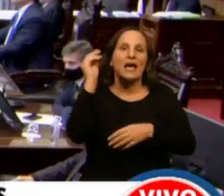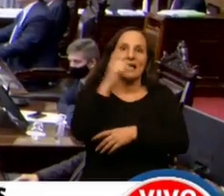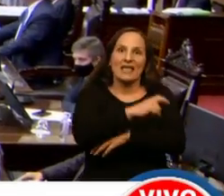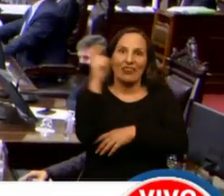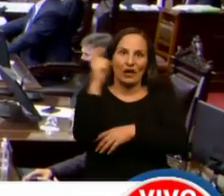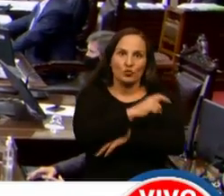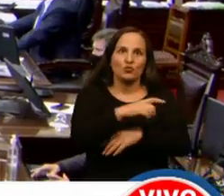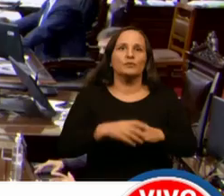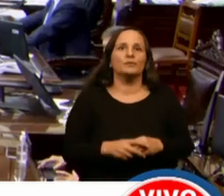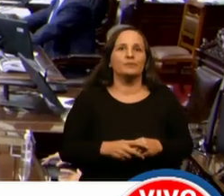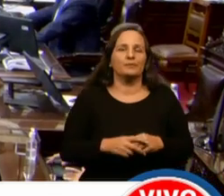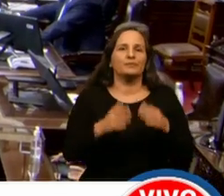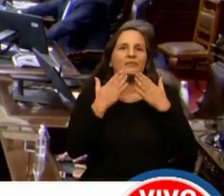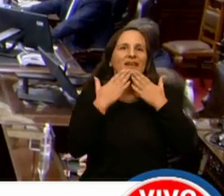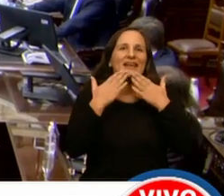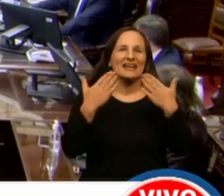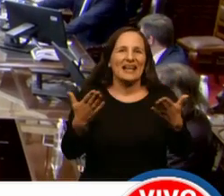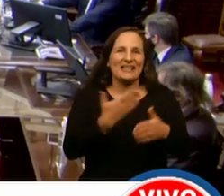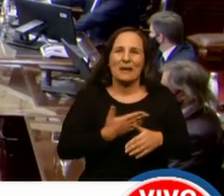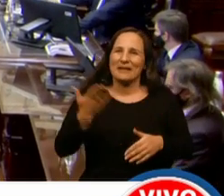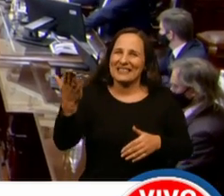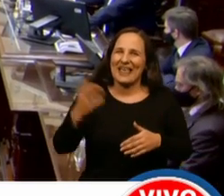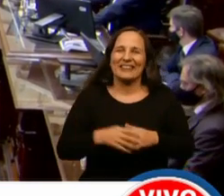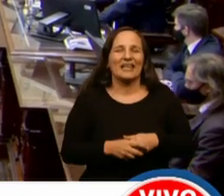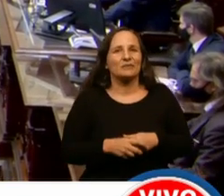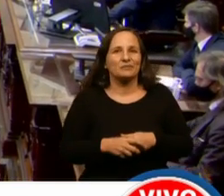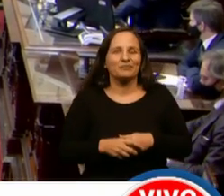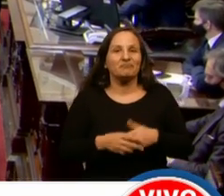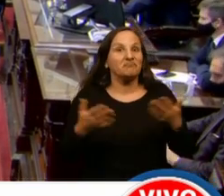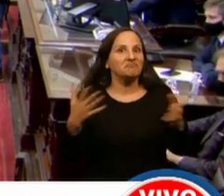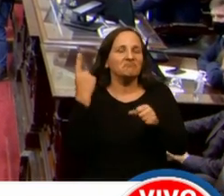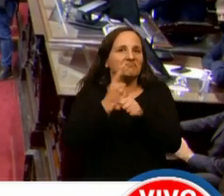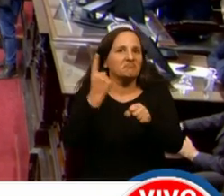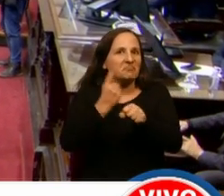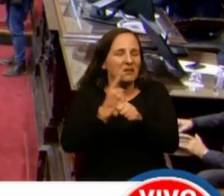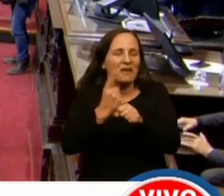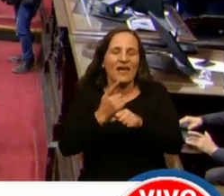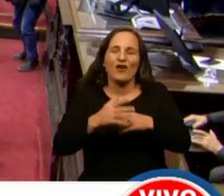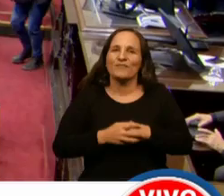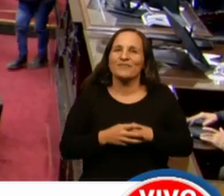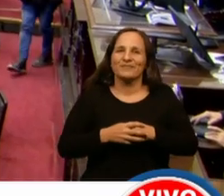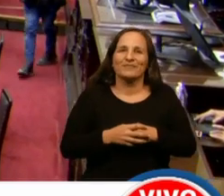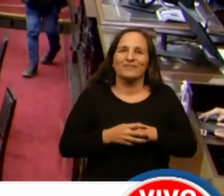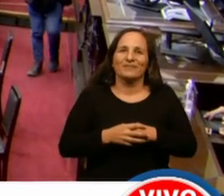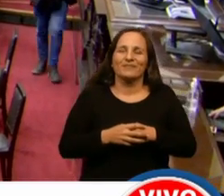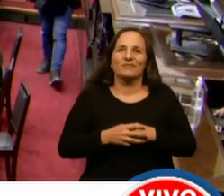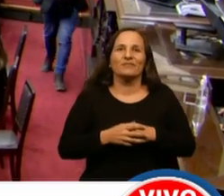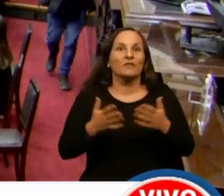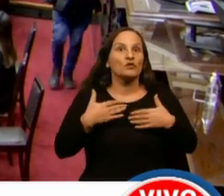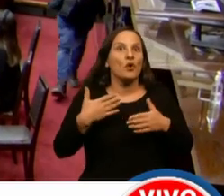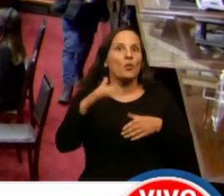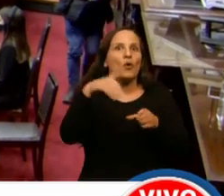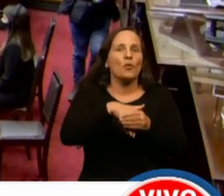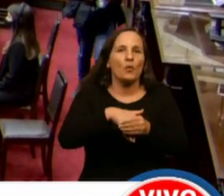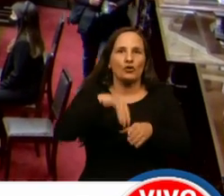si el señor presidente bueno antes ante todo anunciar que voy a votar favorablemente